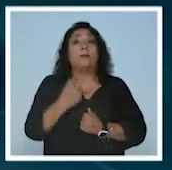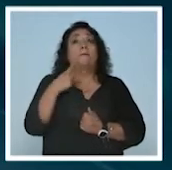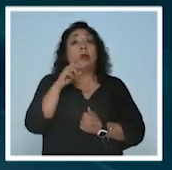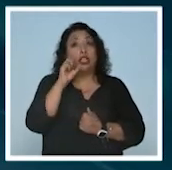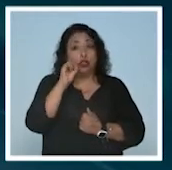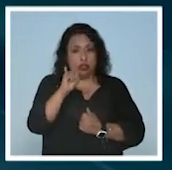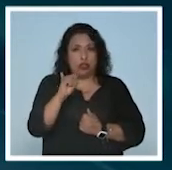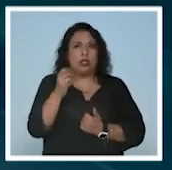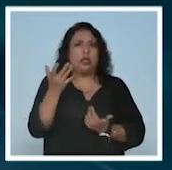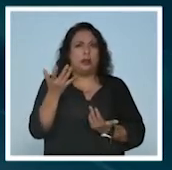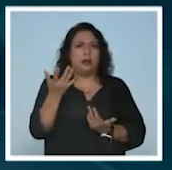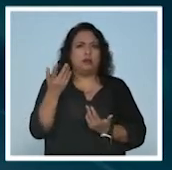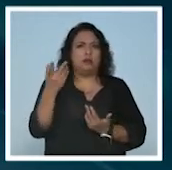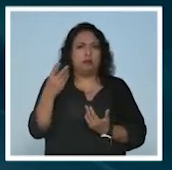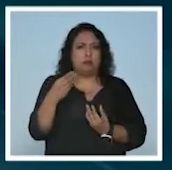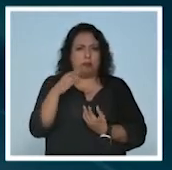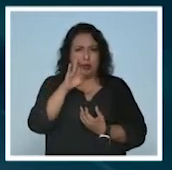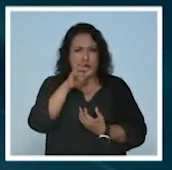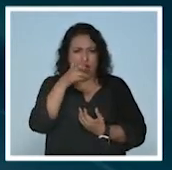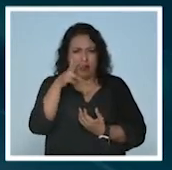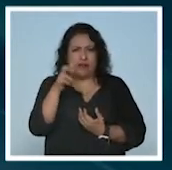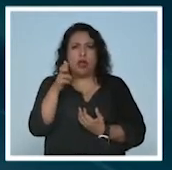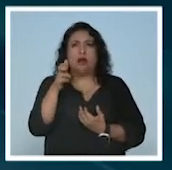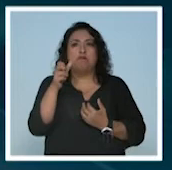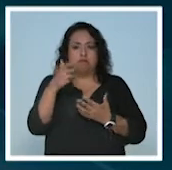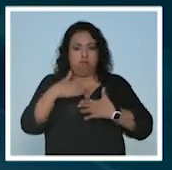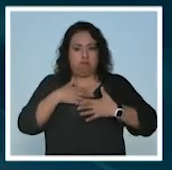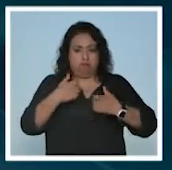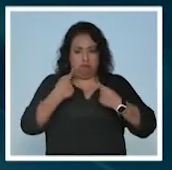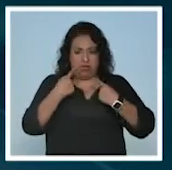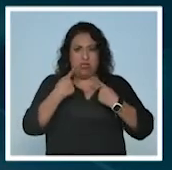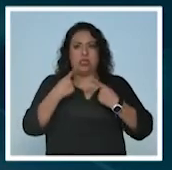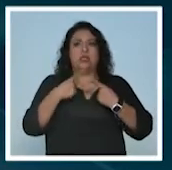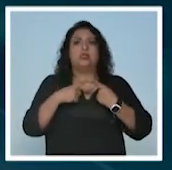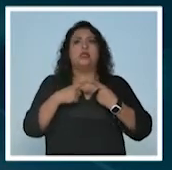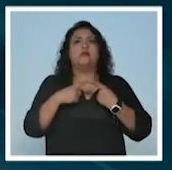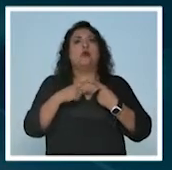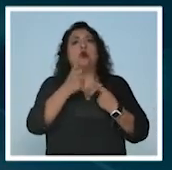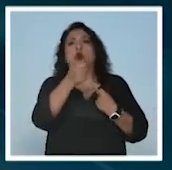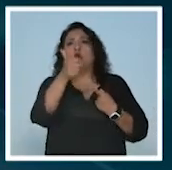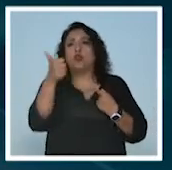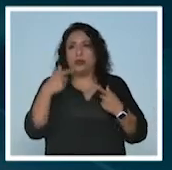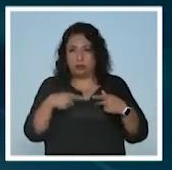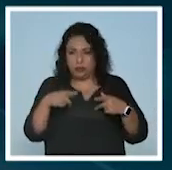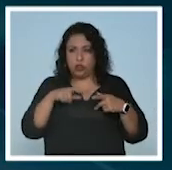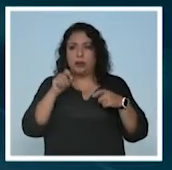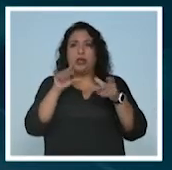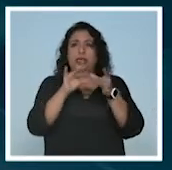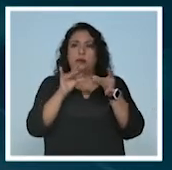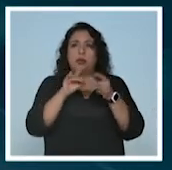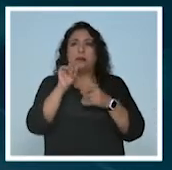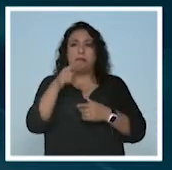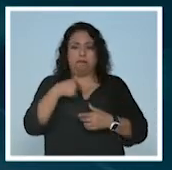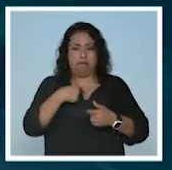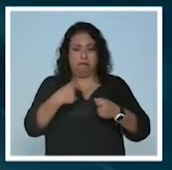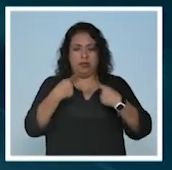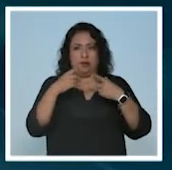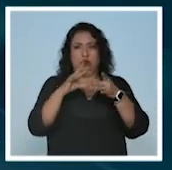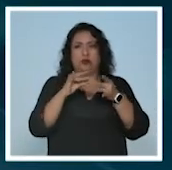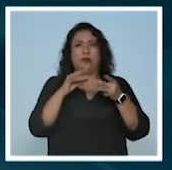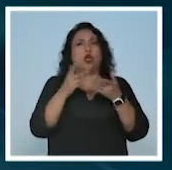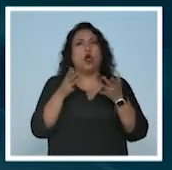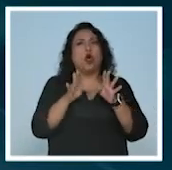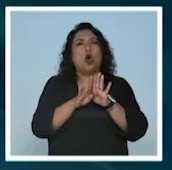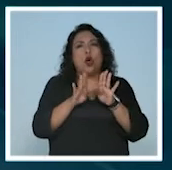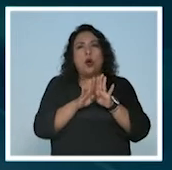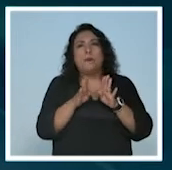una autobiografía porque hablo de mí mismo, hablar de los demás, pero sobre todo hablo de mí mismo en función